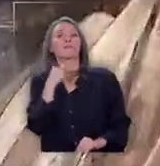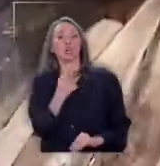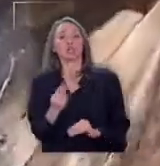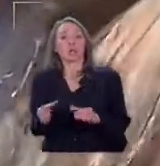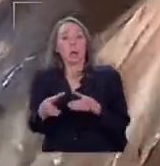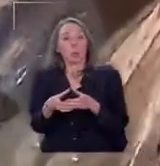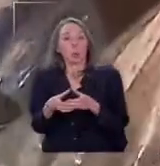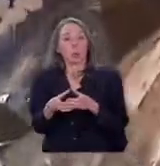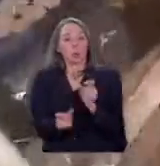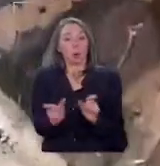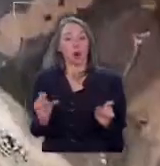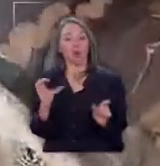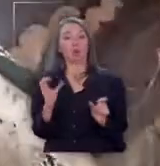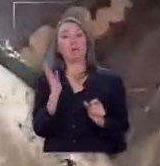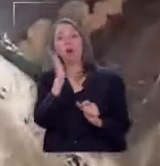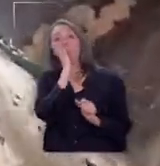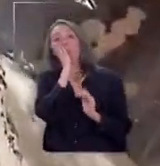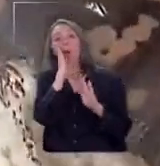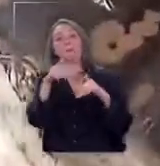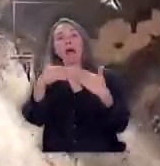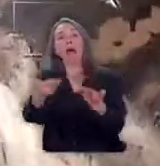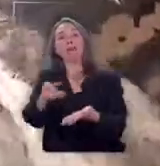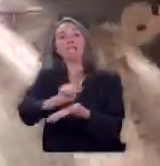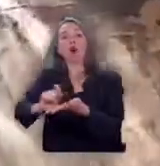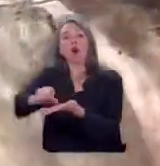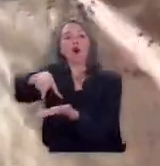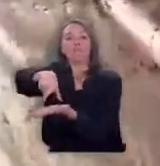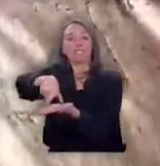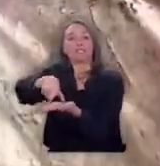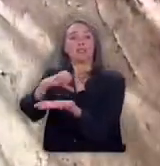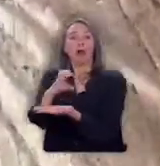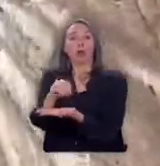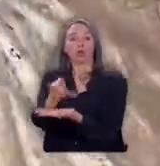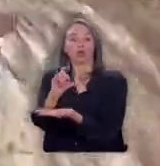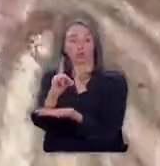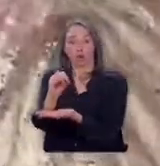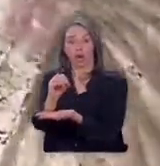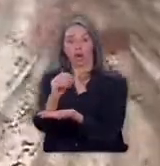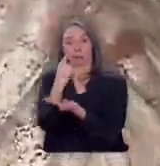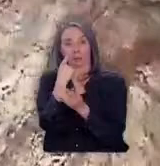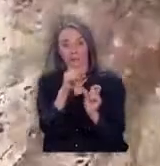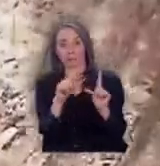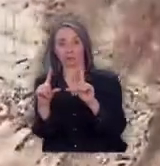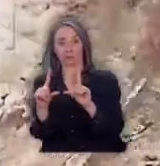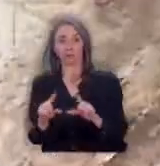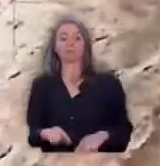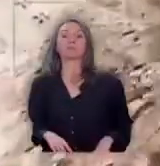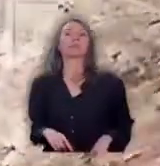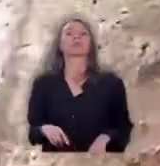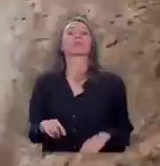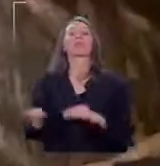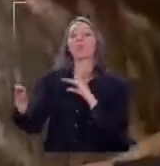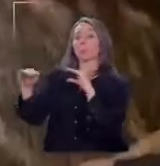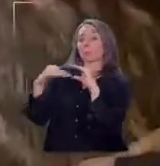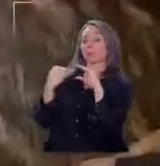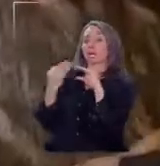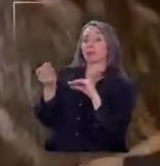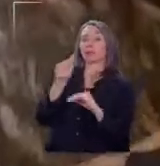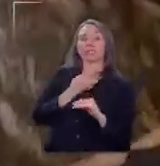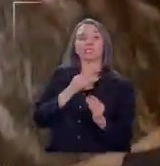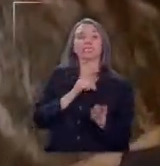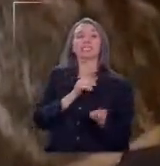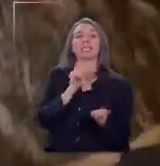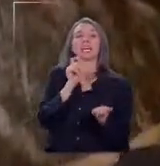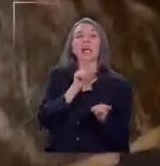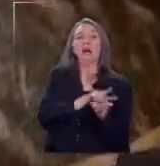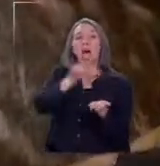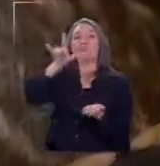colombianos que se encuentran durmiendo acá afuera del Consulado llegó un email diciendo que el vuelo había